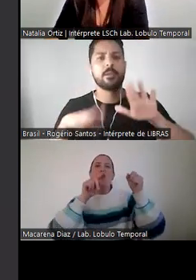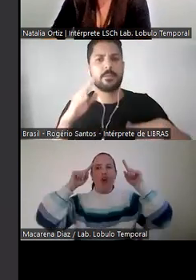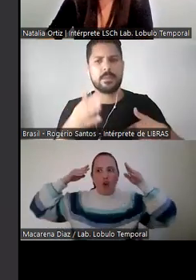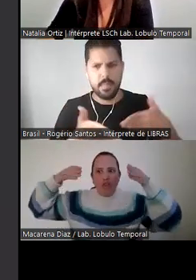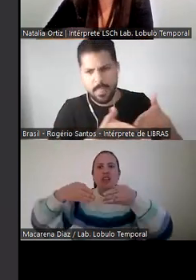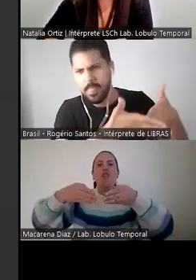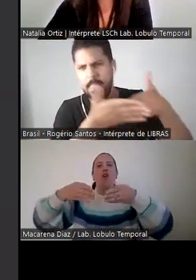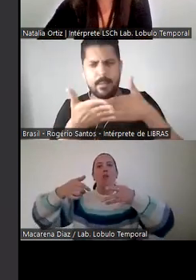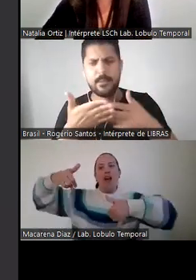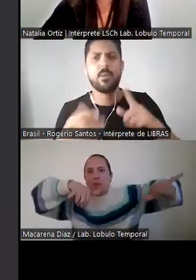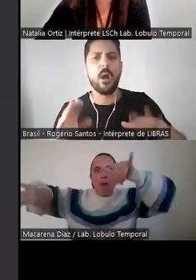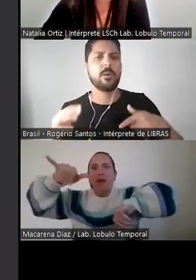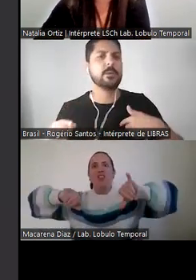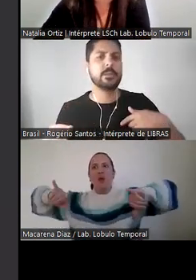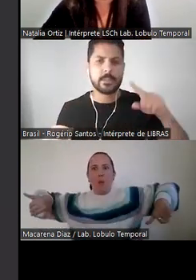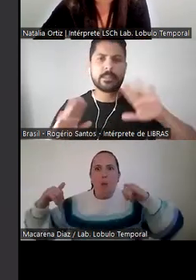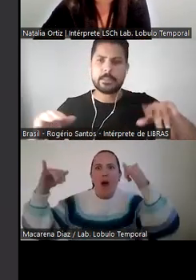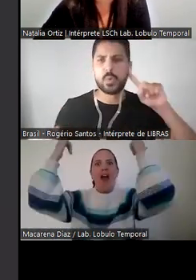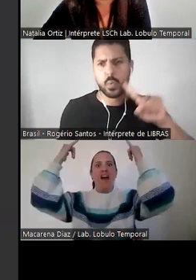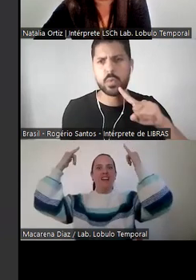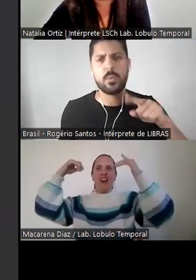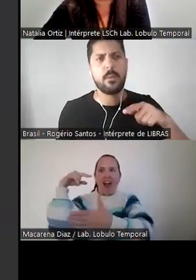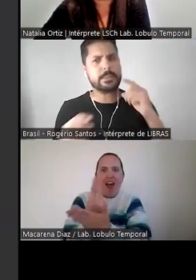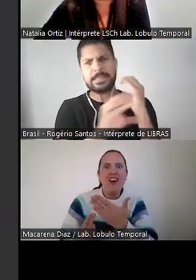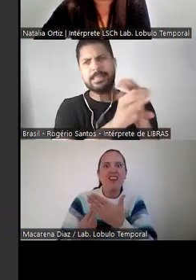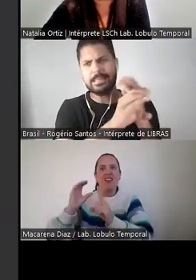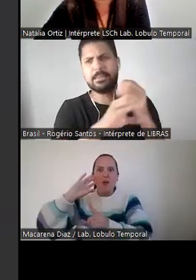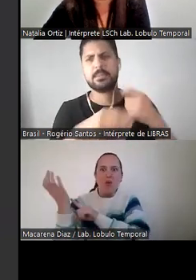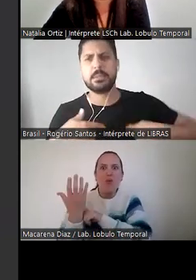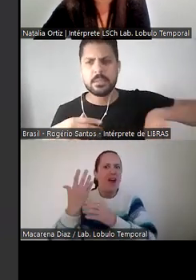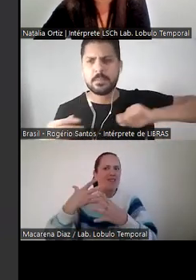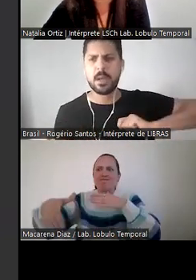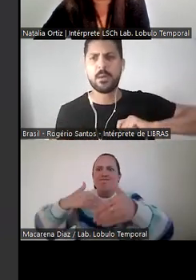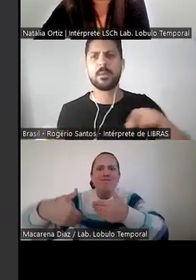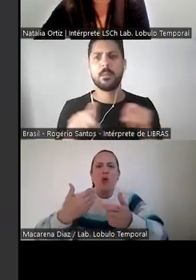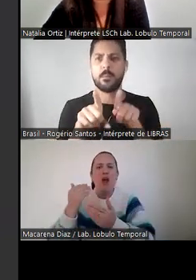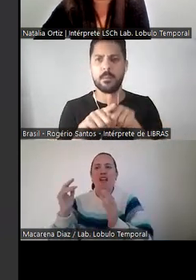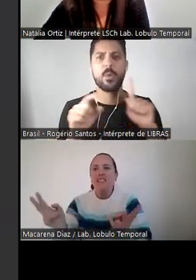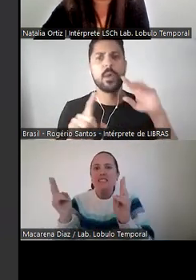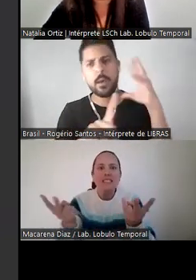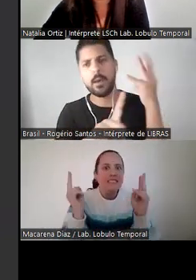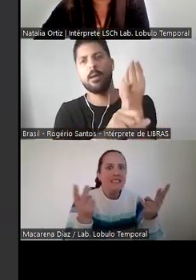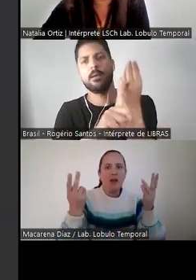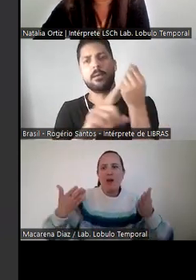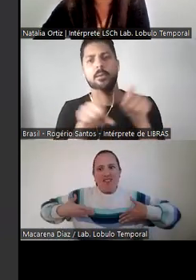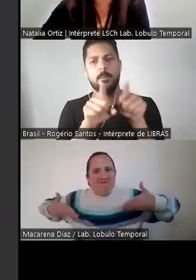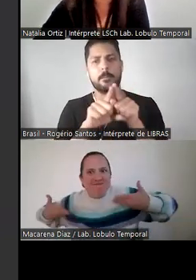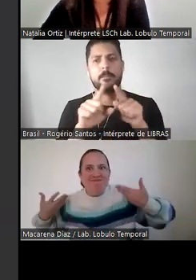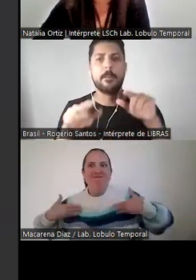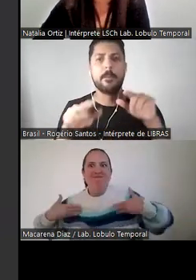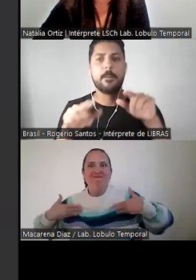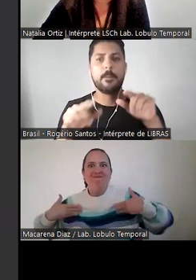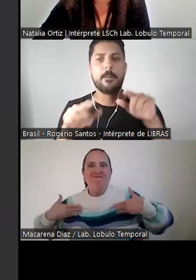¿cierto? Entonces, en ese sentido, el Laboratorio de Arte Lóbulo Temporal es que también se ha preocupado